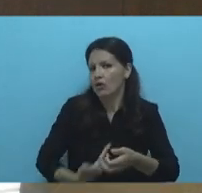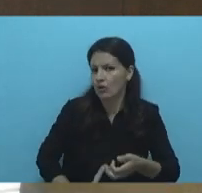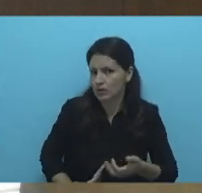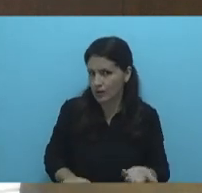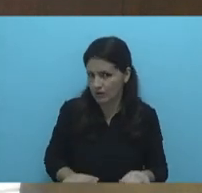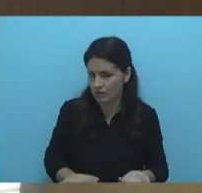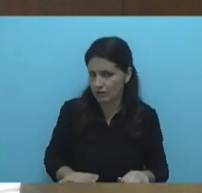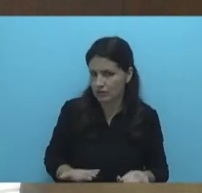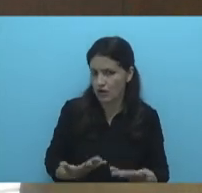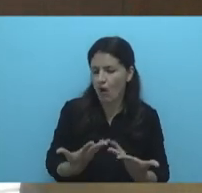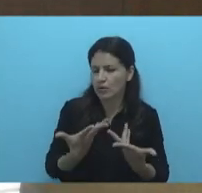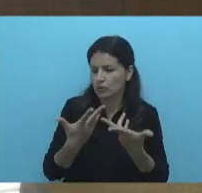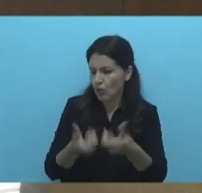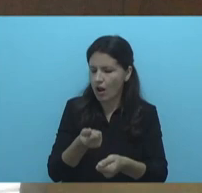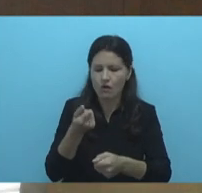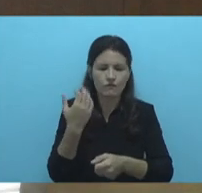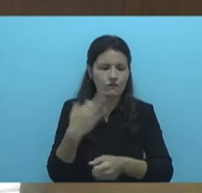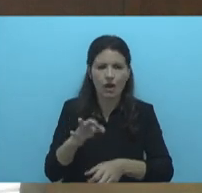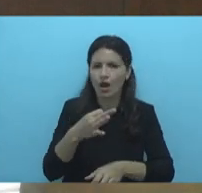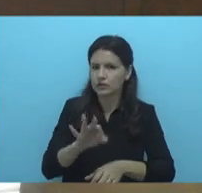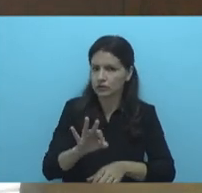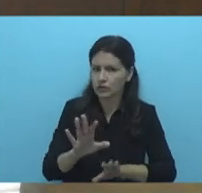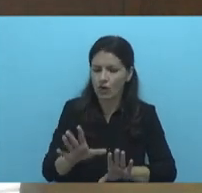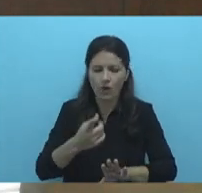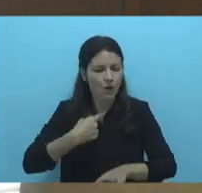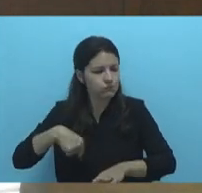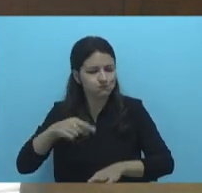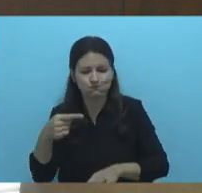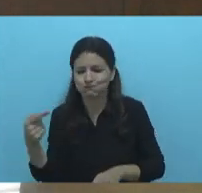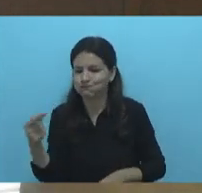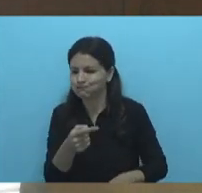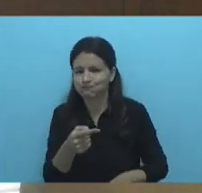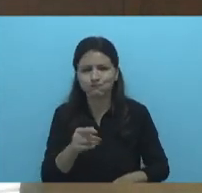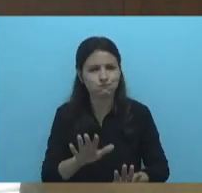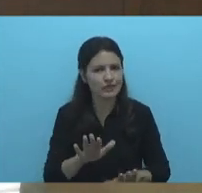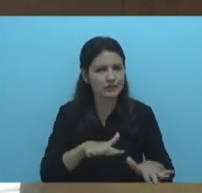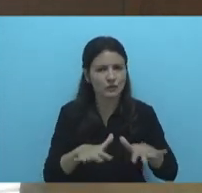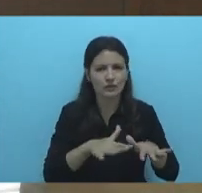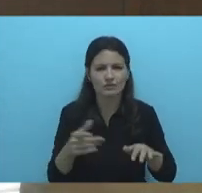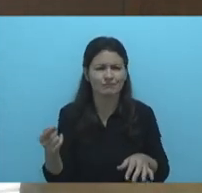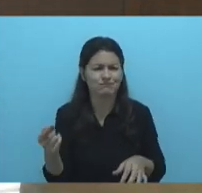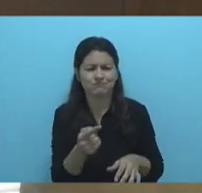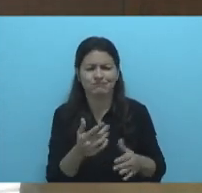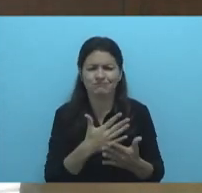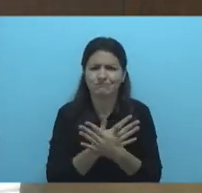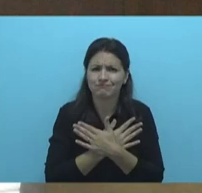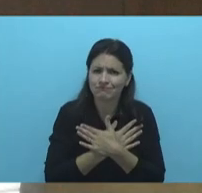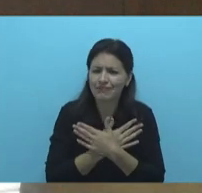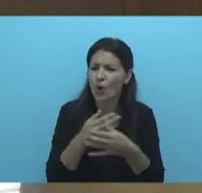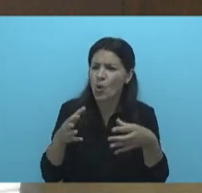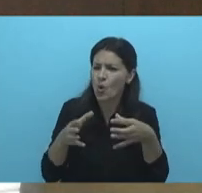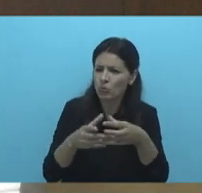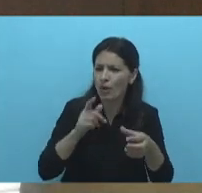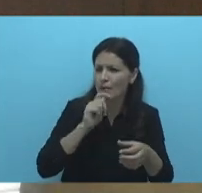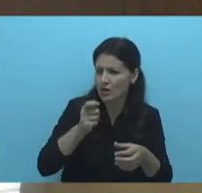y en cada barrio. Este rechazo, como digo, es solidarizarnos con los